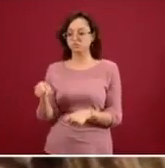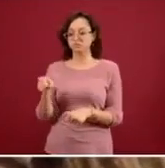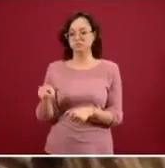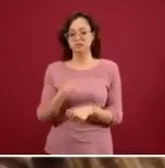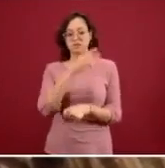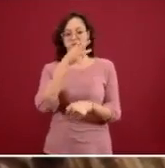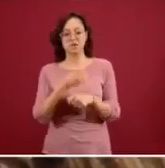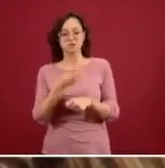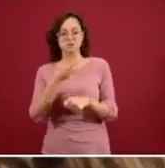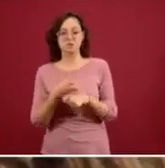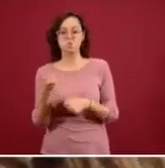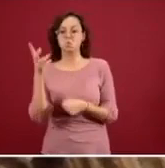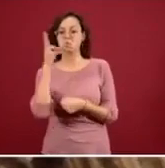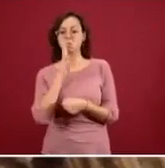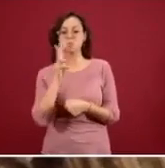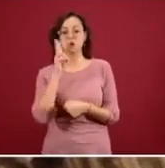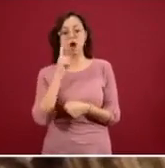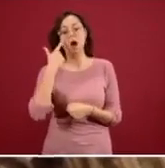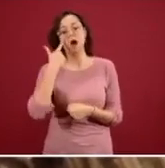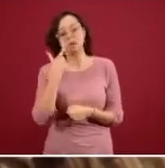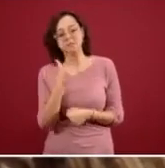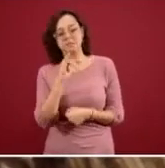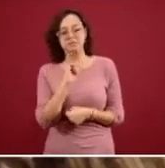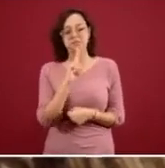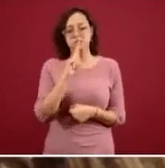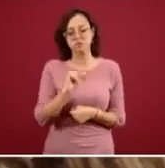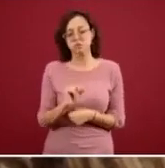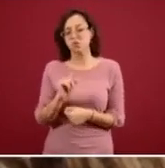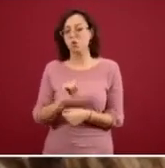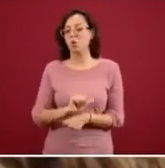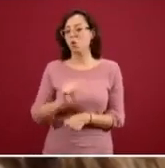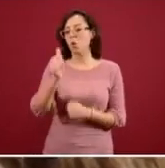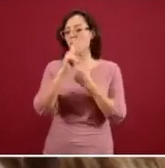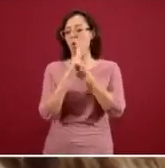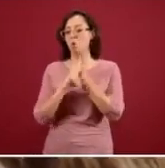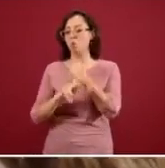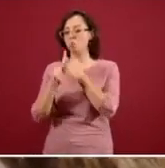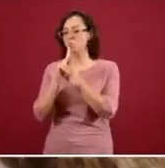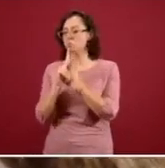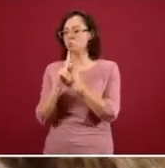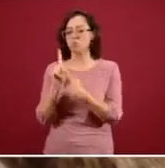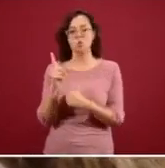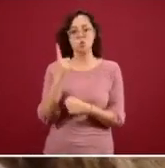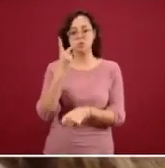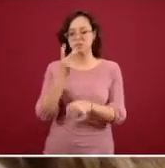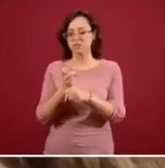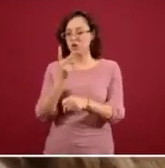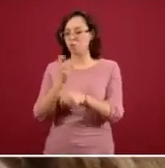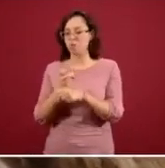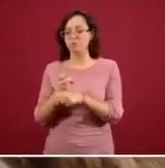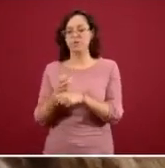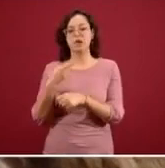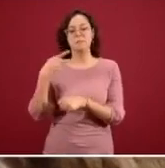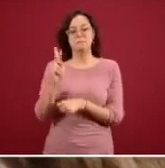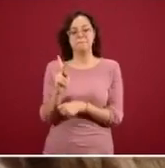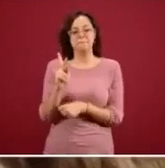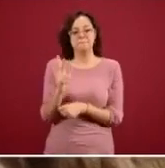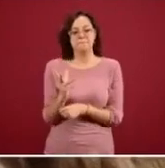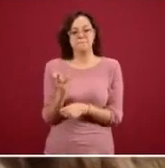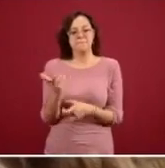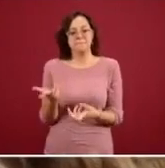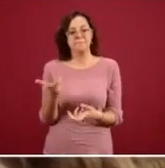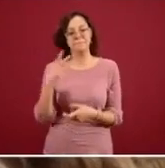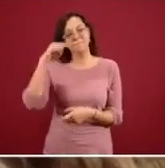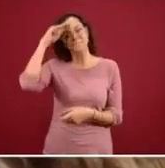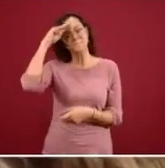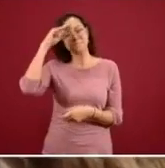tercera prueba, por ejemplo, para darles el alta. En otros países sudamericanos se habla de una segunda prueba, pero existe la